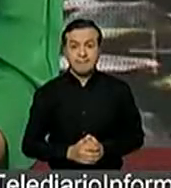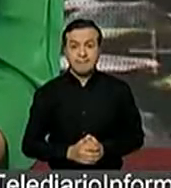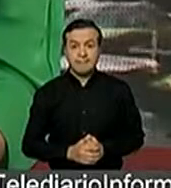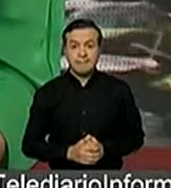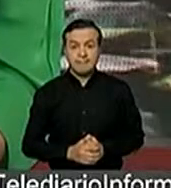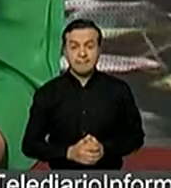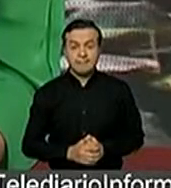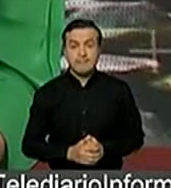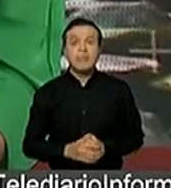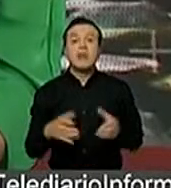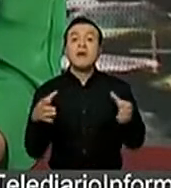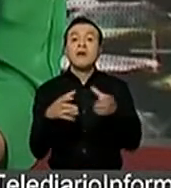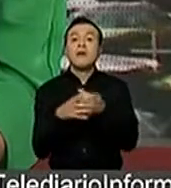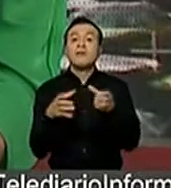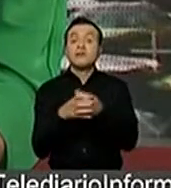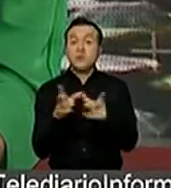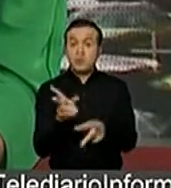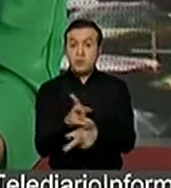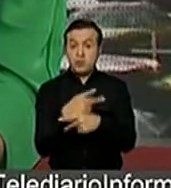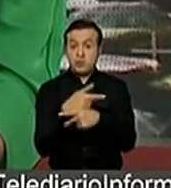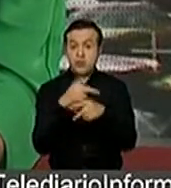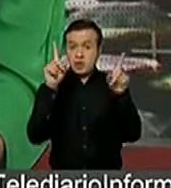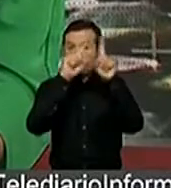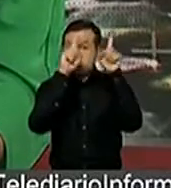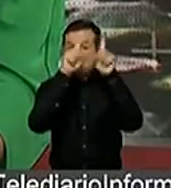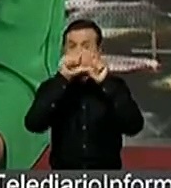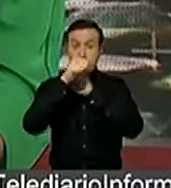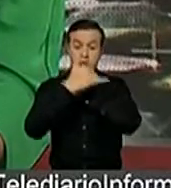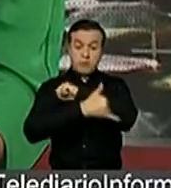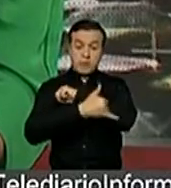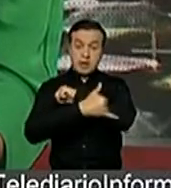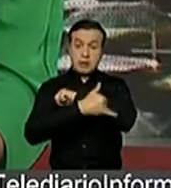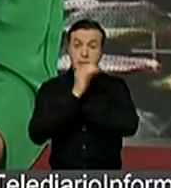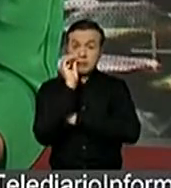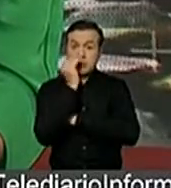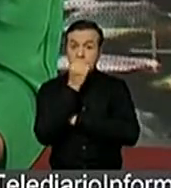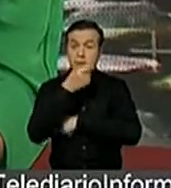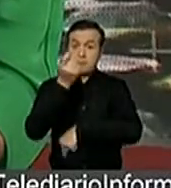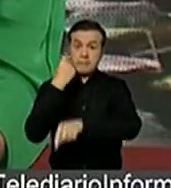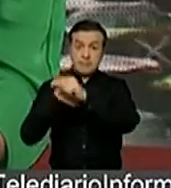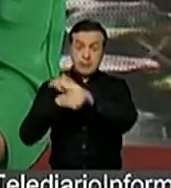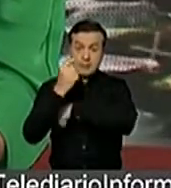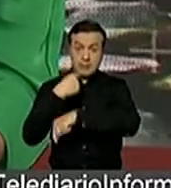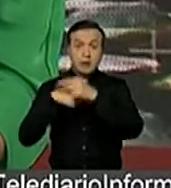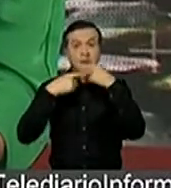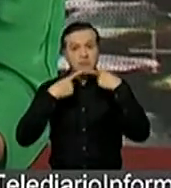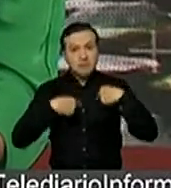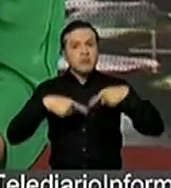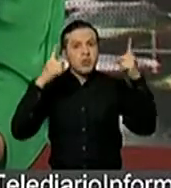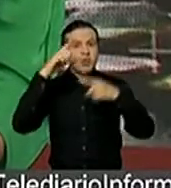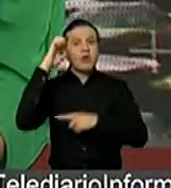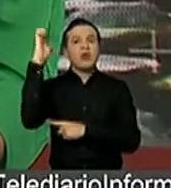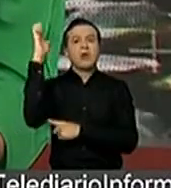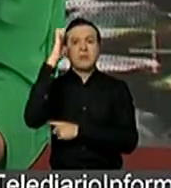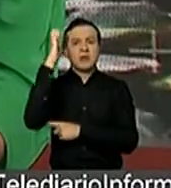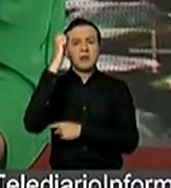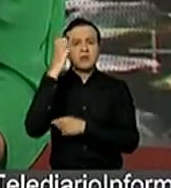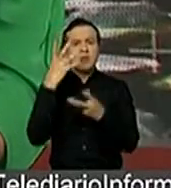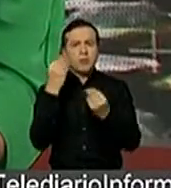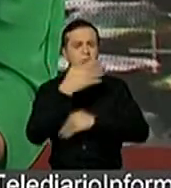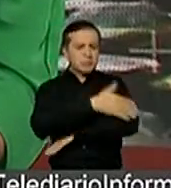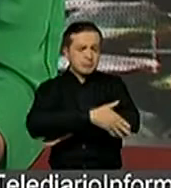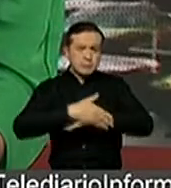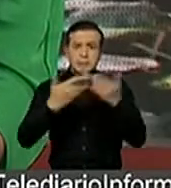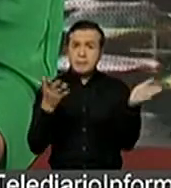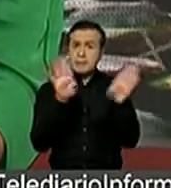La Asociación Nacional de Productores y Exportadores de Flores del Ecuador se declaró en emergencia. Las manifestaciones y bloqueos de vías que se